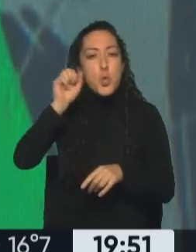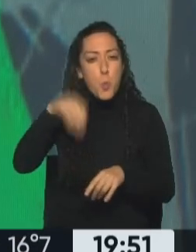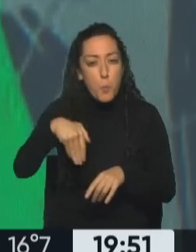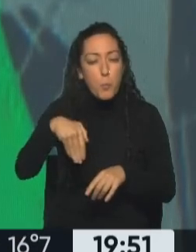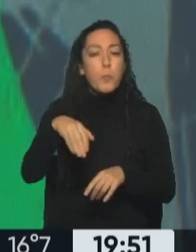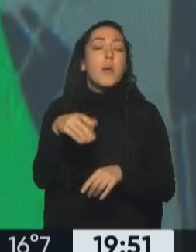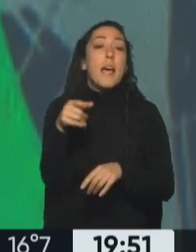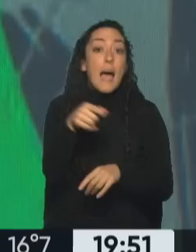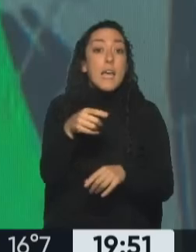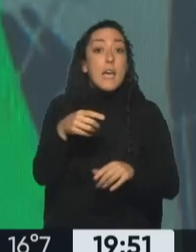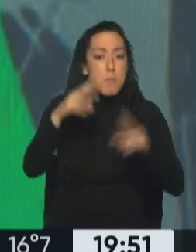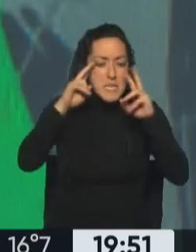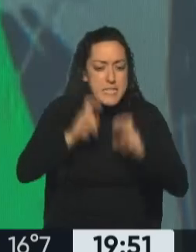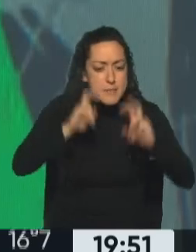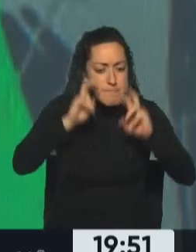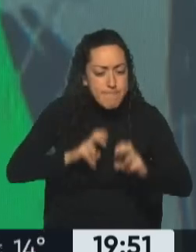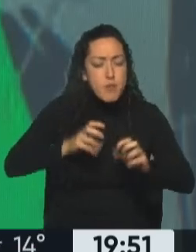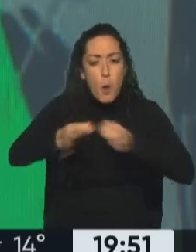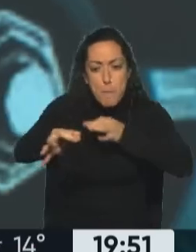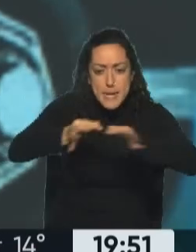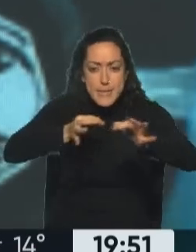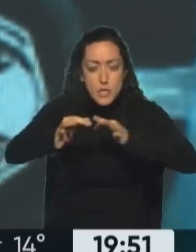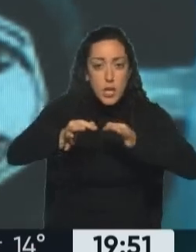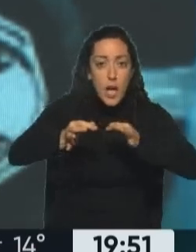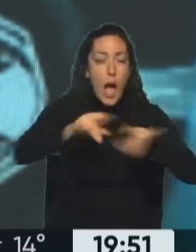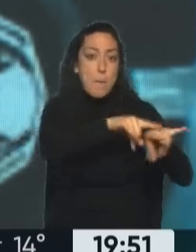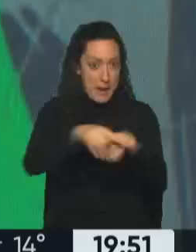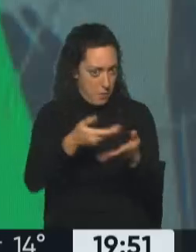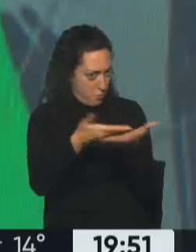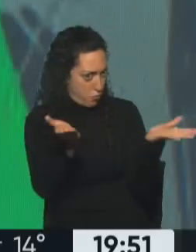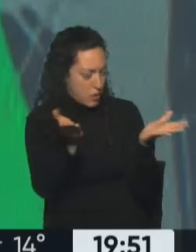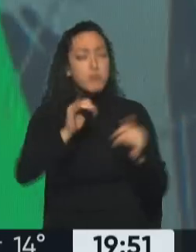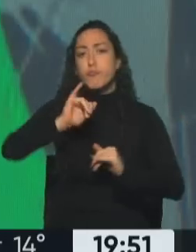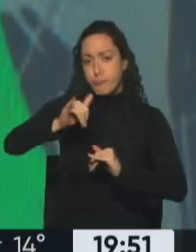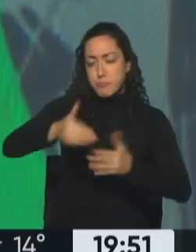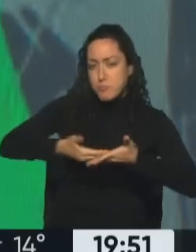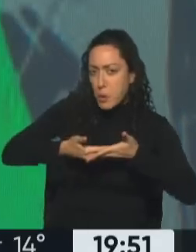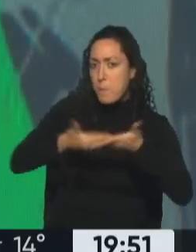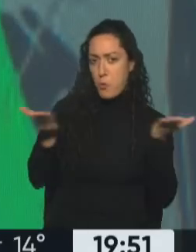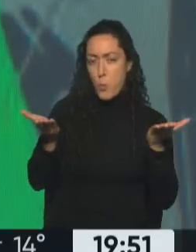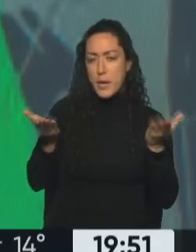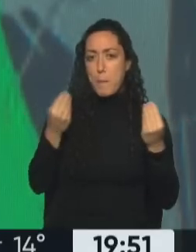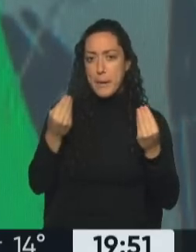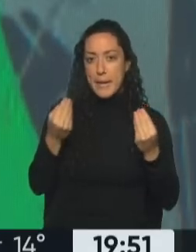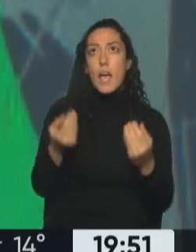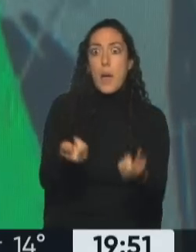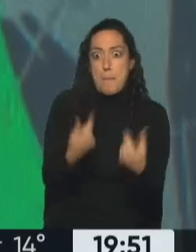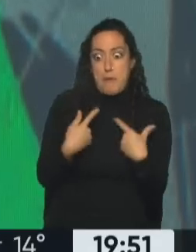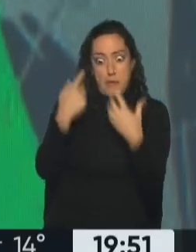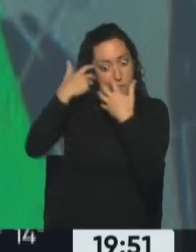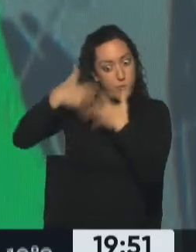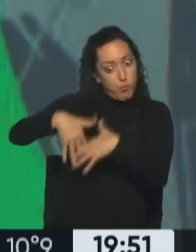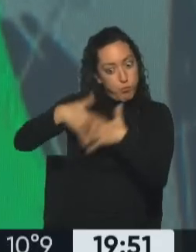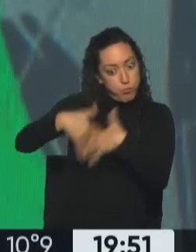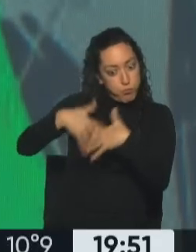sus estudios y las conversaciones. Una plataforma pública y las conversaciones que le hicieron pensar que